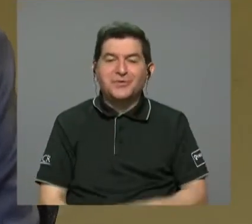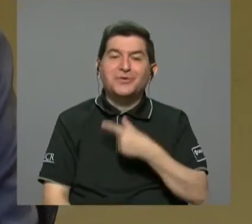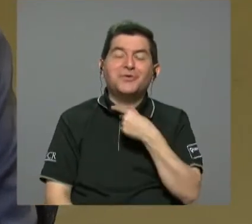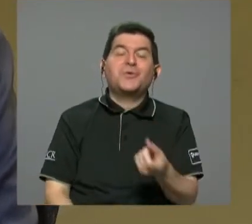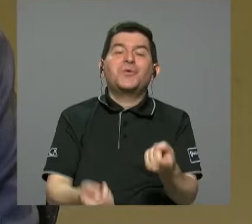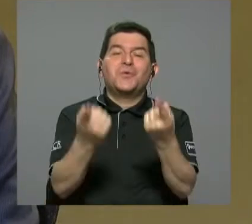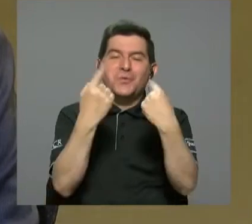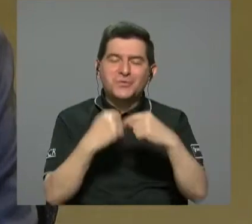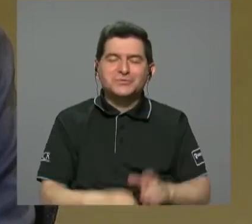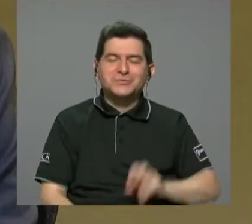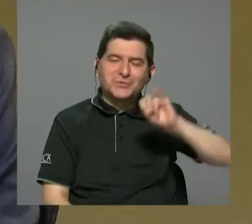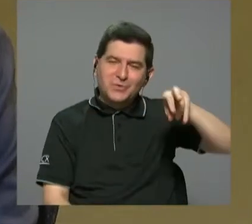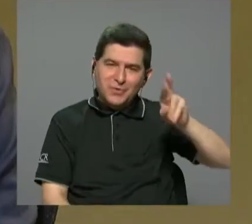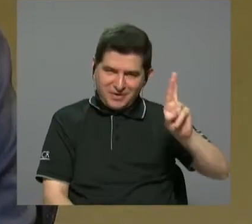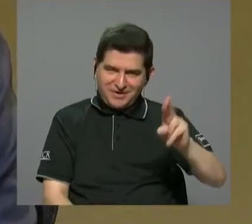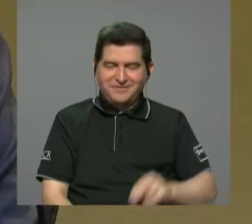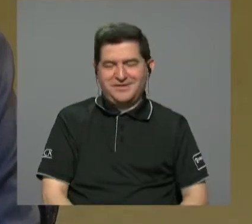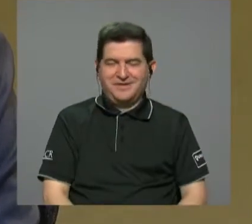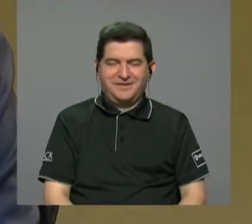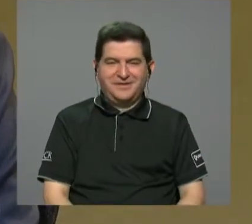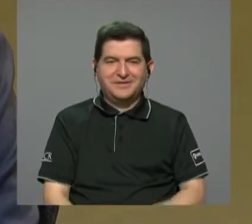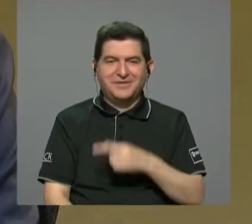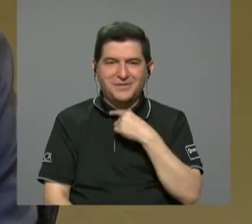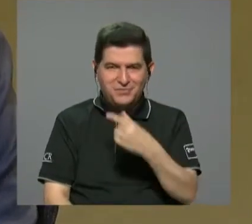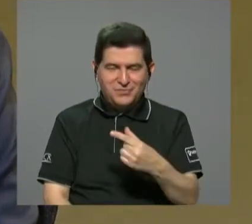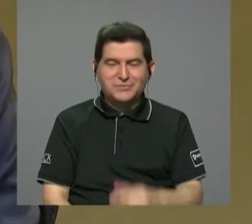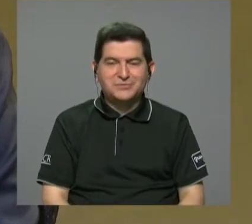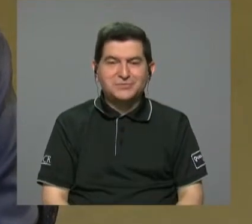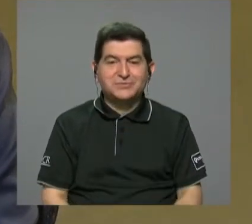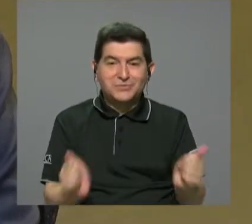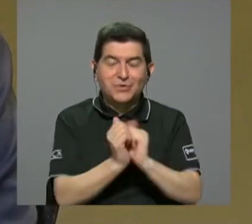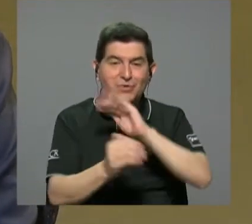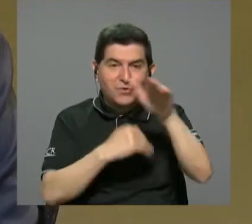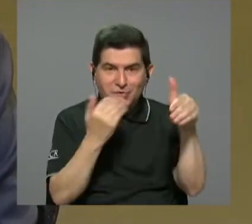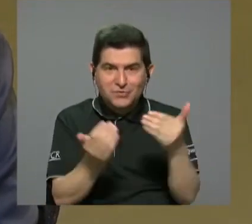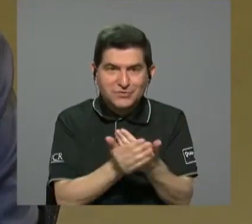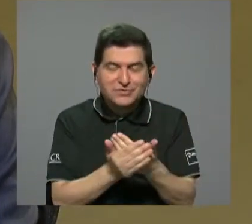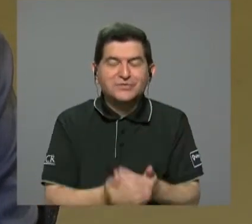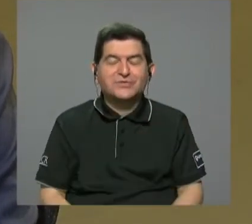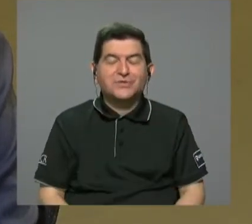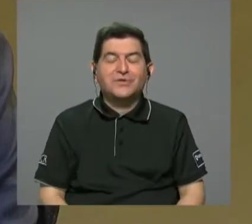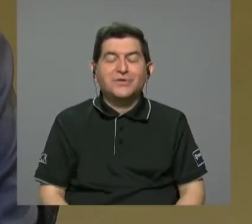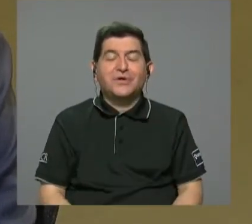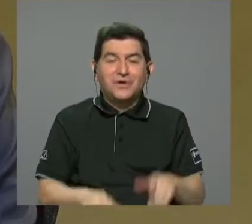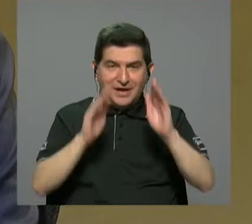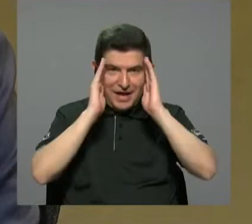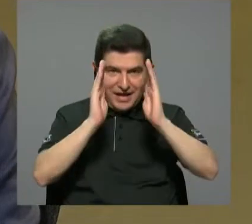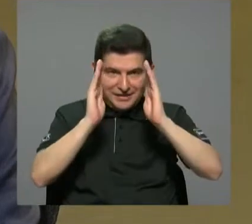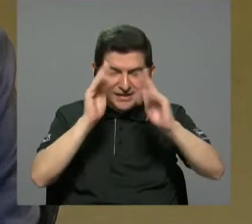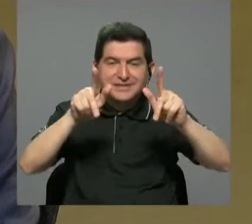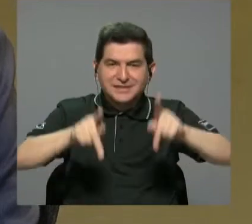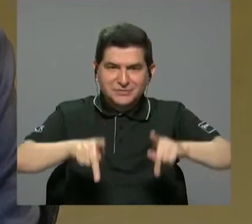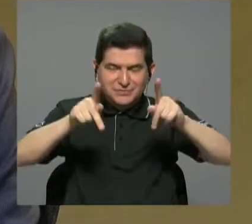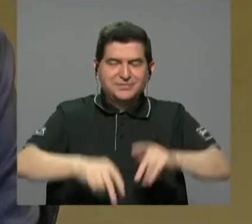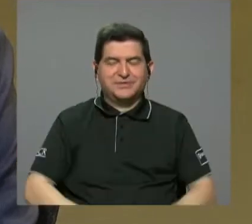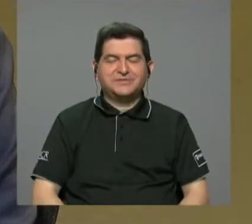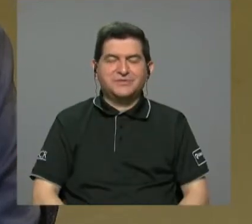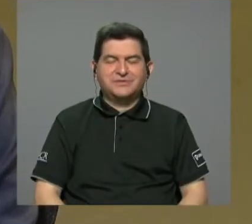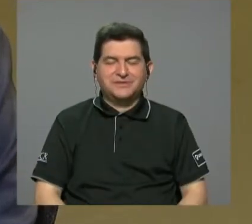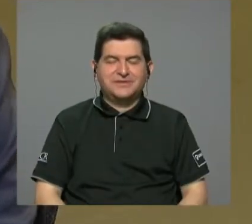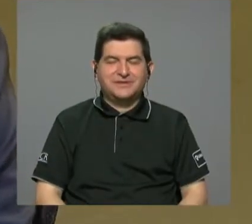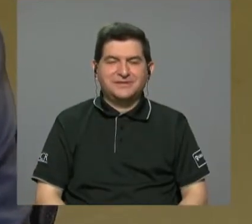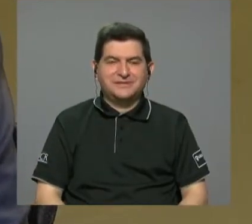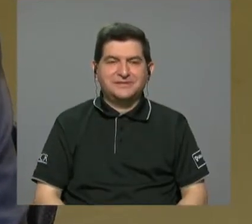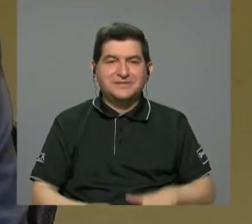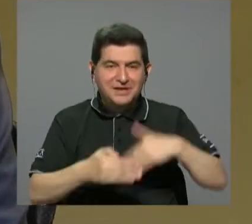acá, don Rafael, y un gusto tener pues, esta audiencia estimable que nos va a escuchar en algún momento, en